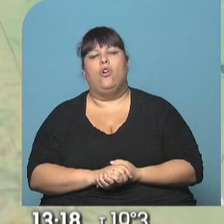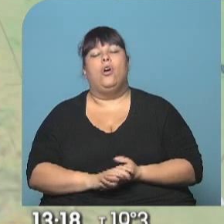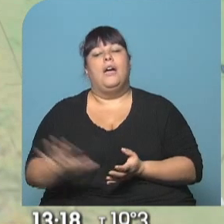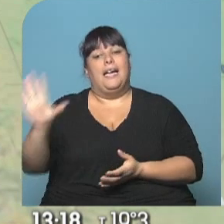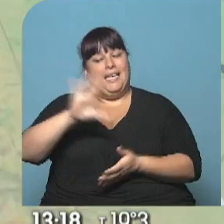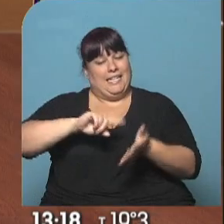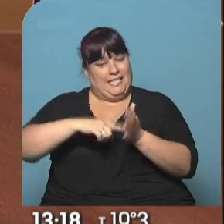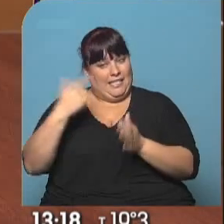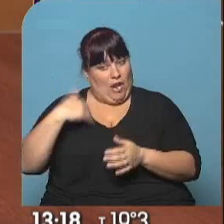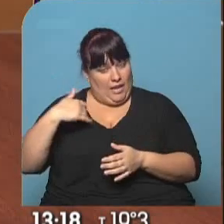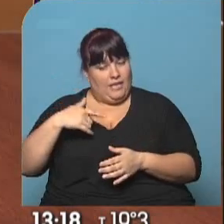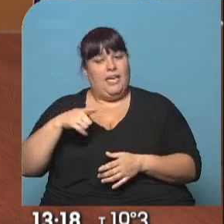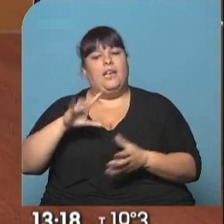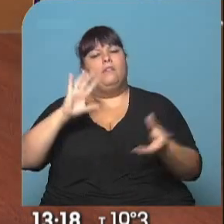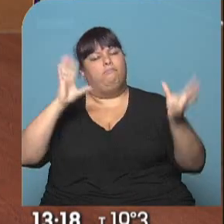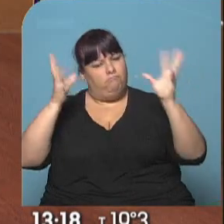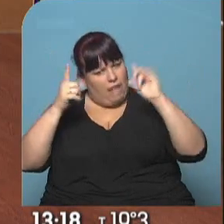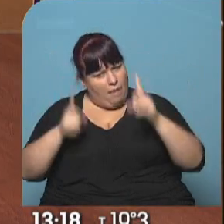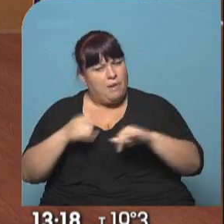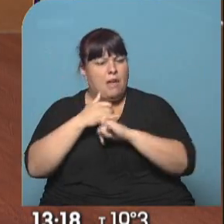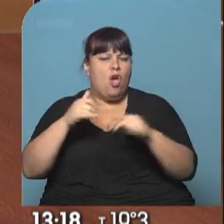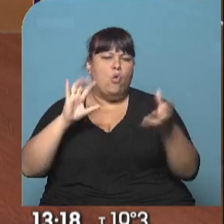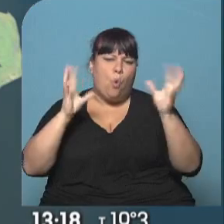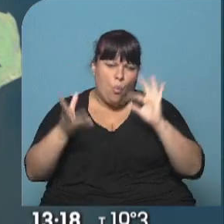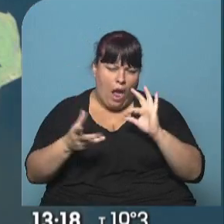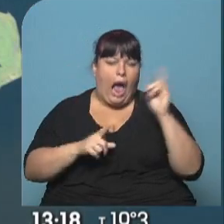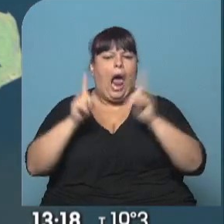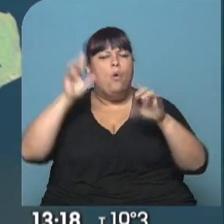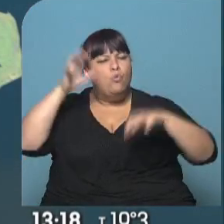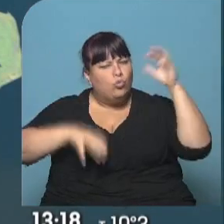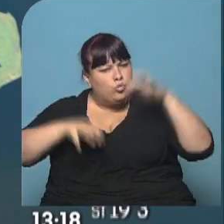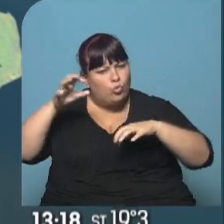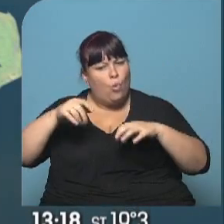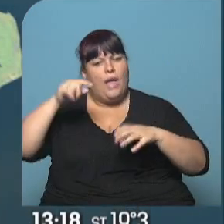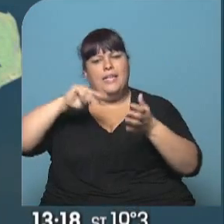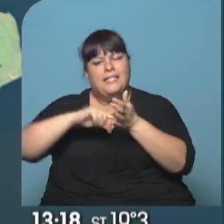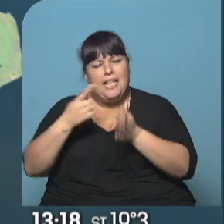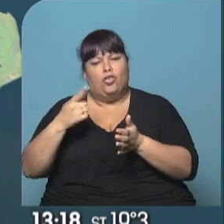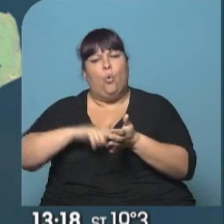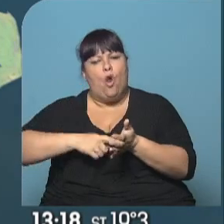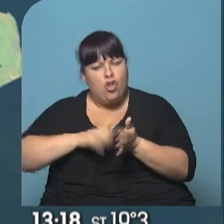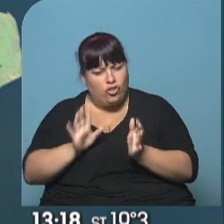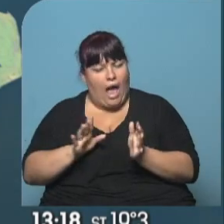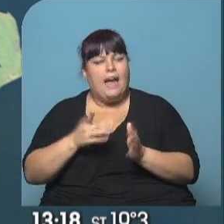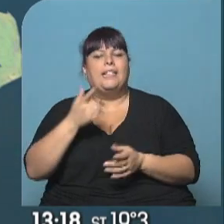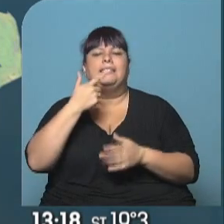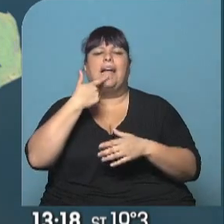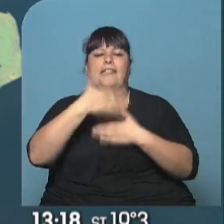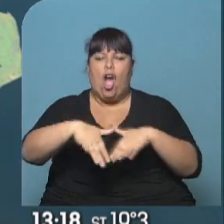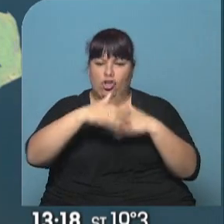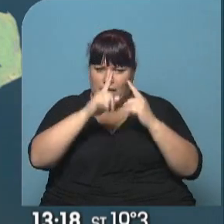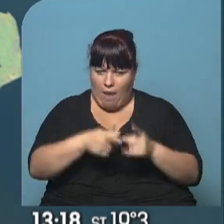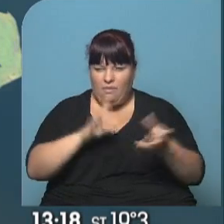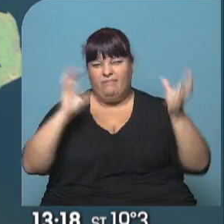zona central, tendremos cielo también algo a parcialmente nublado. Algunas precipitaciones en el centro de Buenos Aires y en Santa Rosa